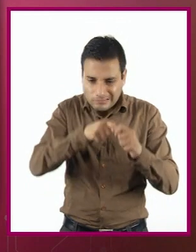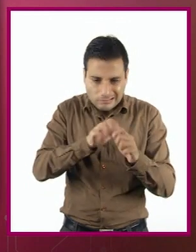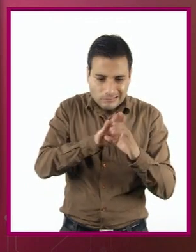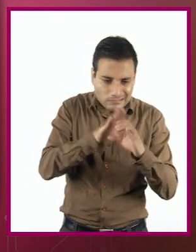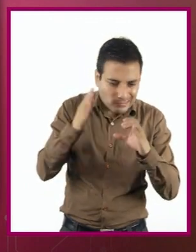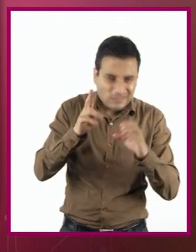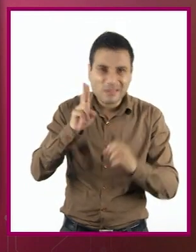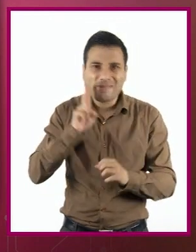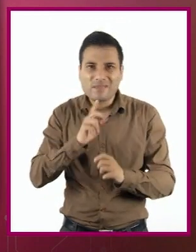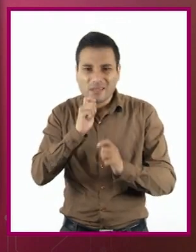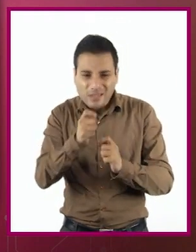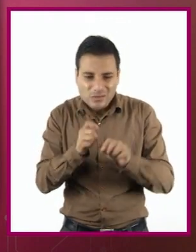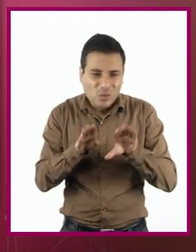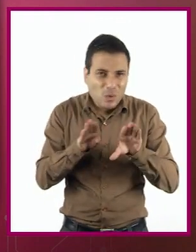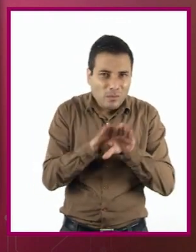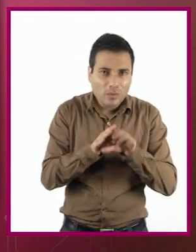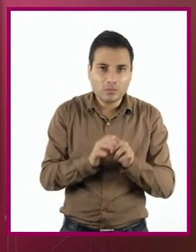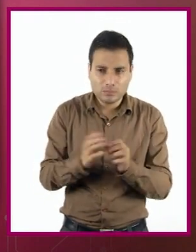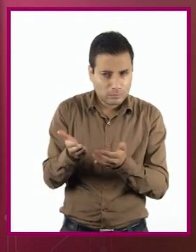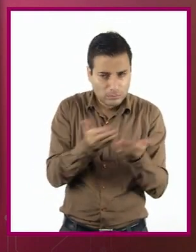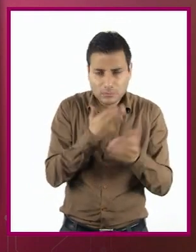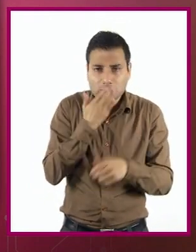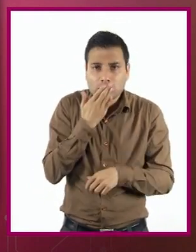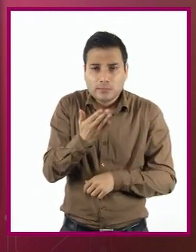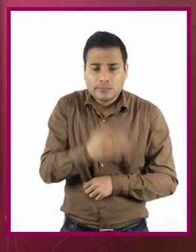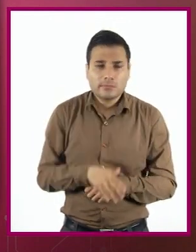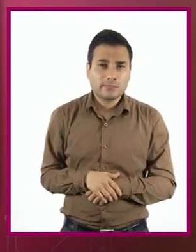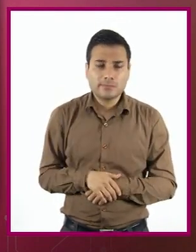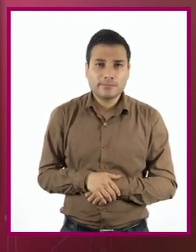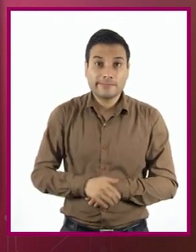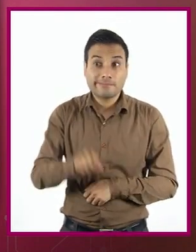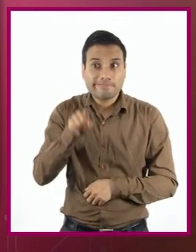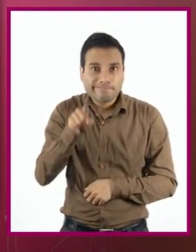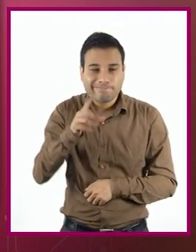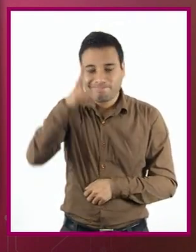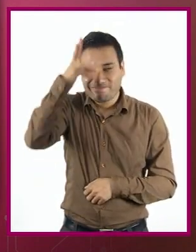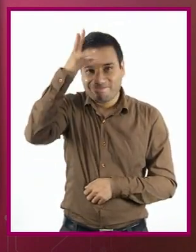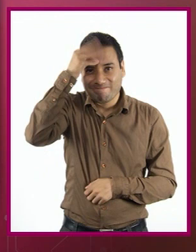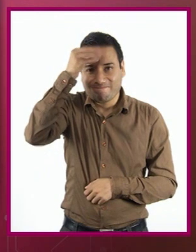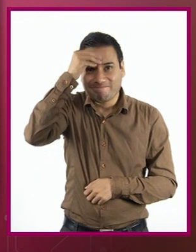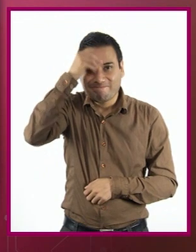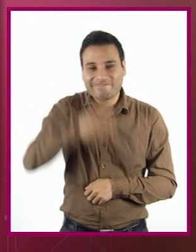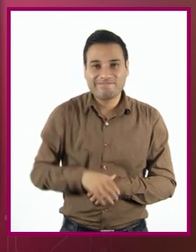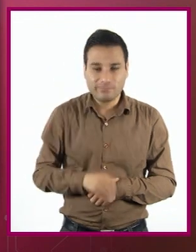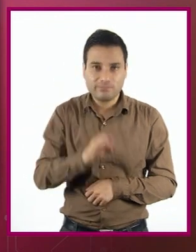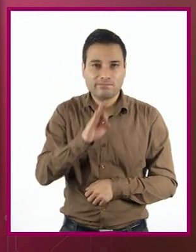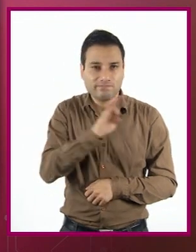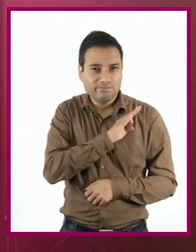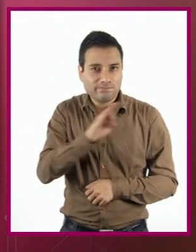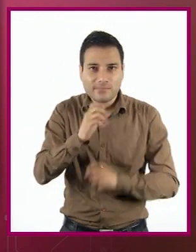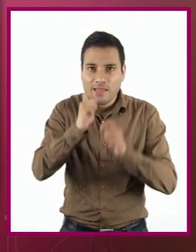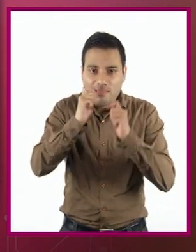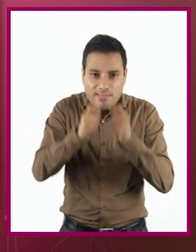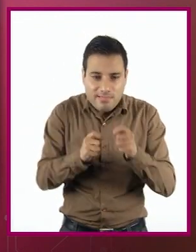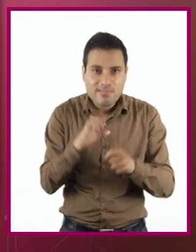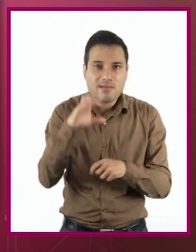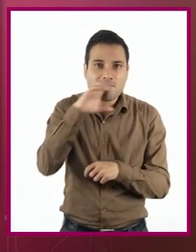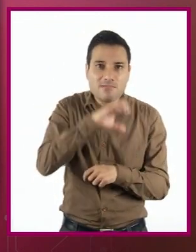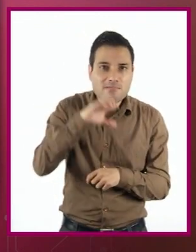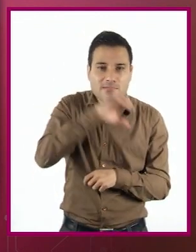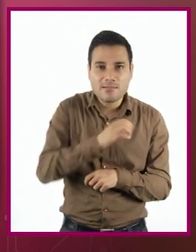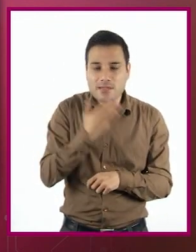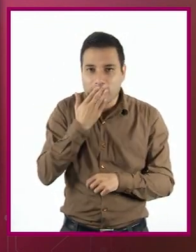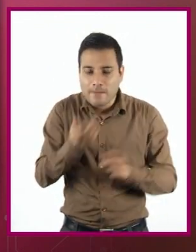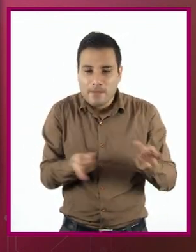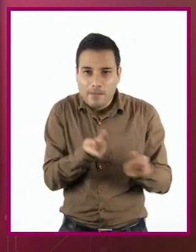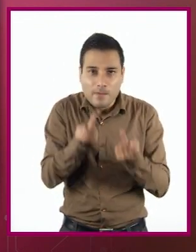de entender cómo funciona. Pues eso, ¿no? Para que tengan esa posibilidad, que sepan que se vale ser curioso, preguntar